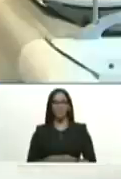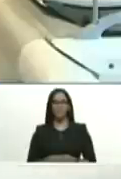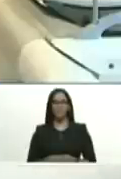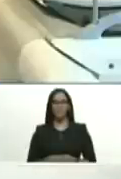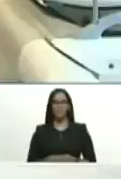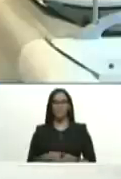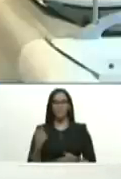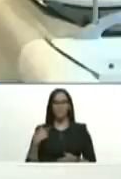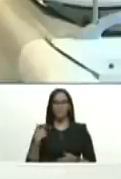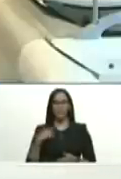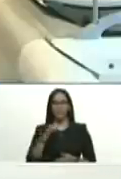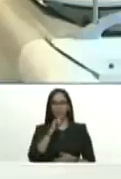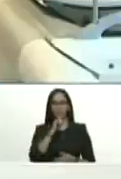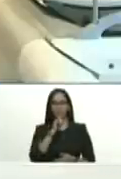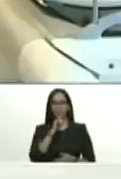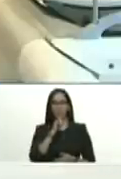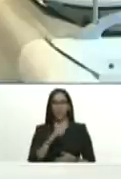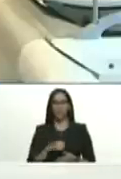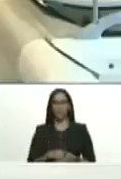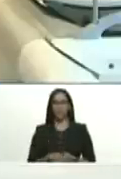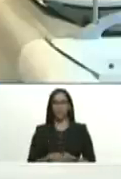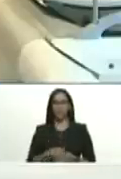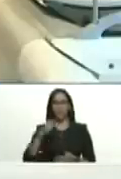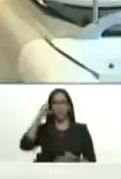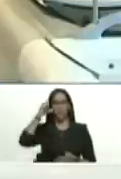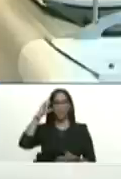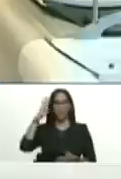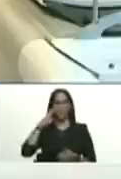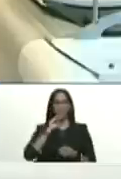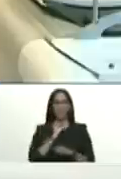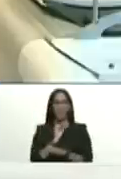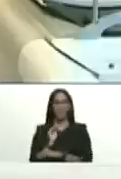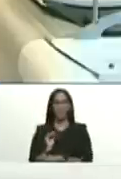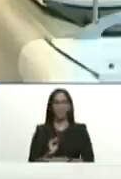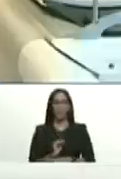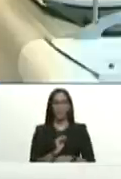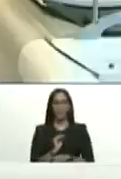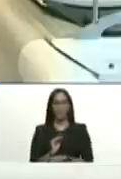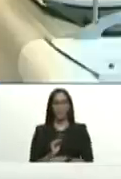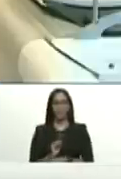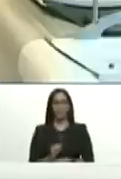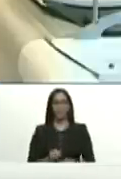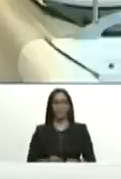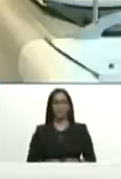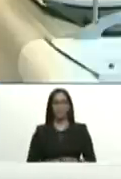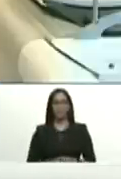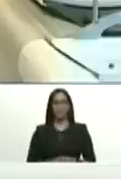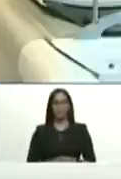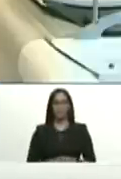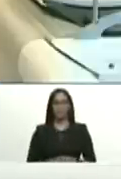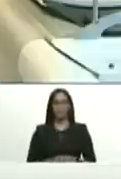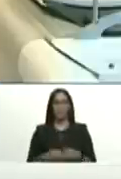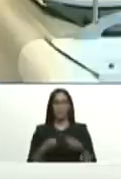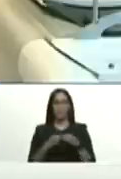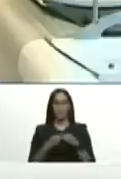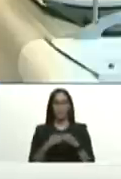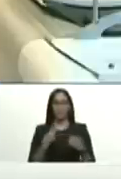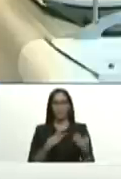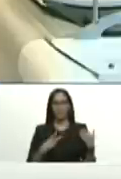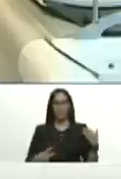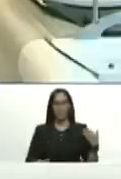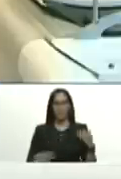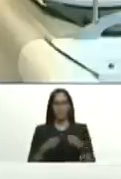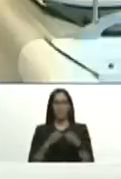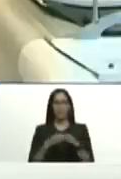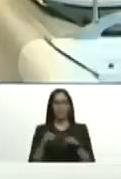Tienes informado. Gracias. Que Dios lo cuide y... Bien. Compañera vicepresidenta, compañera ministra